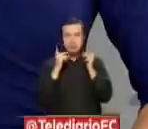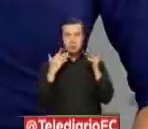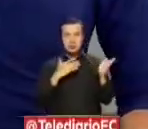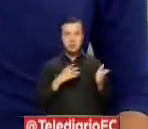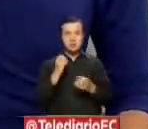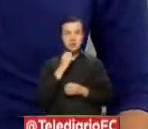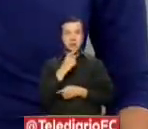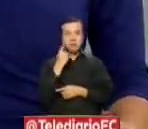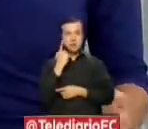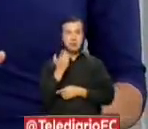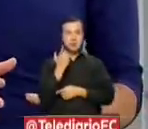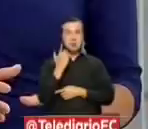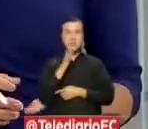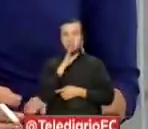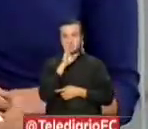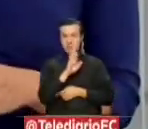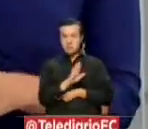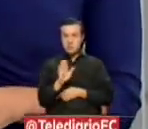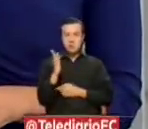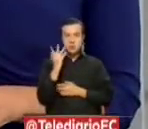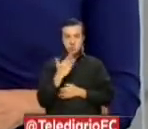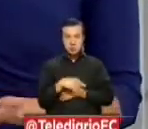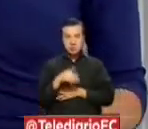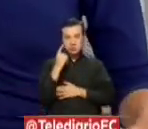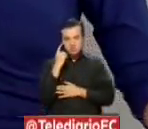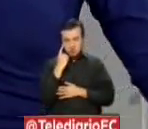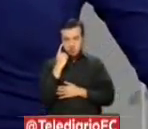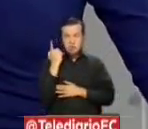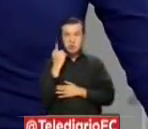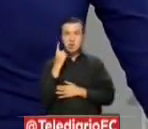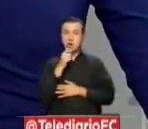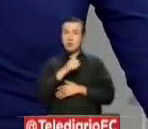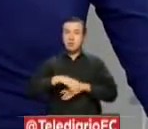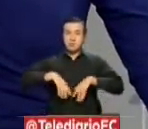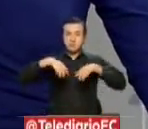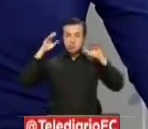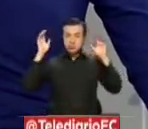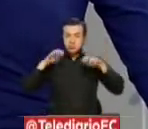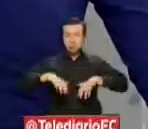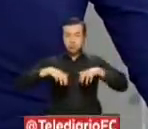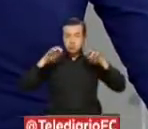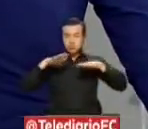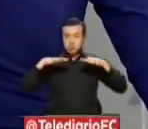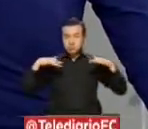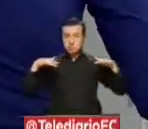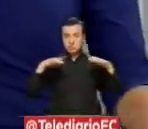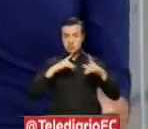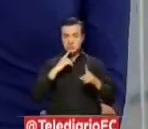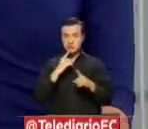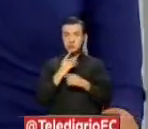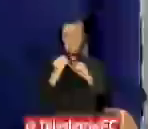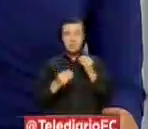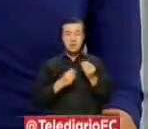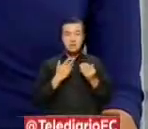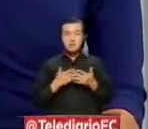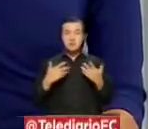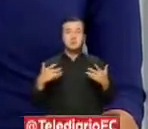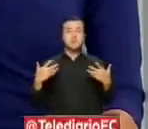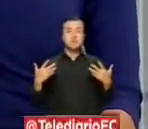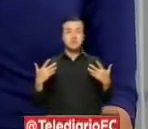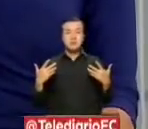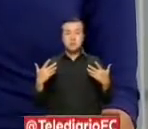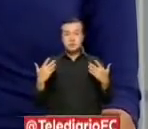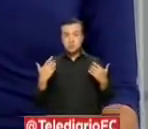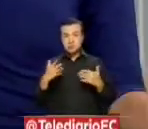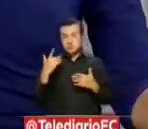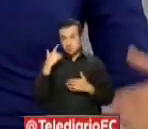algo, pues, cuando salen y se moja con la lluvia, estamos por empezar la época lluviosa, pues, en la sierra, acá en la capital. ¿Qué hacer en ese caso